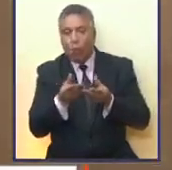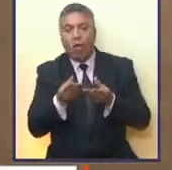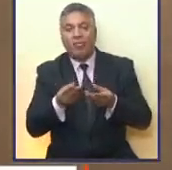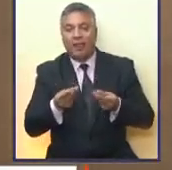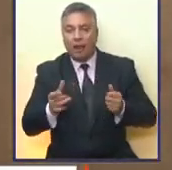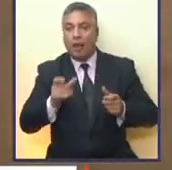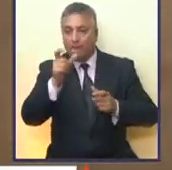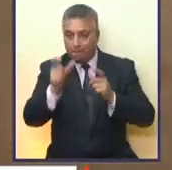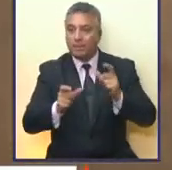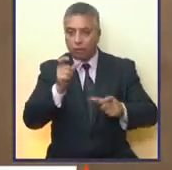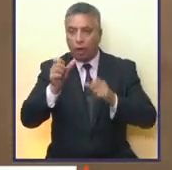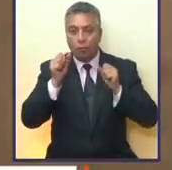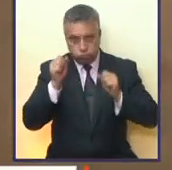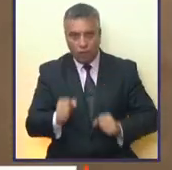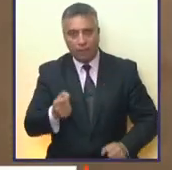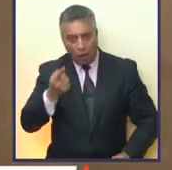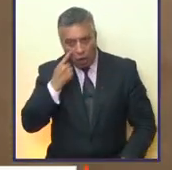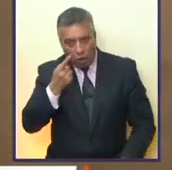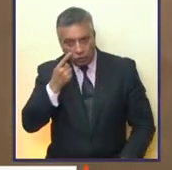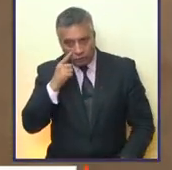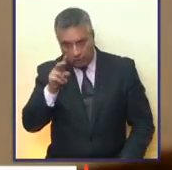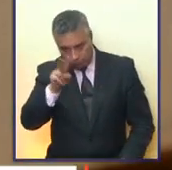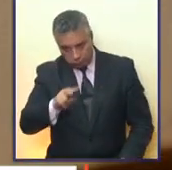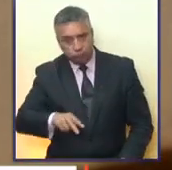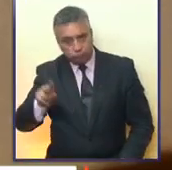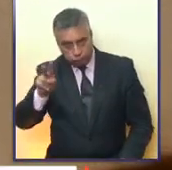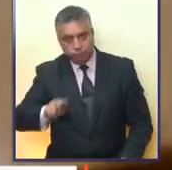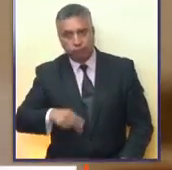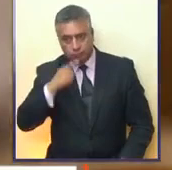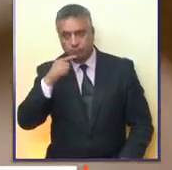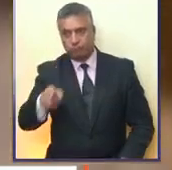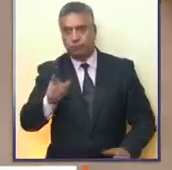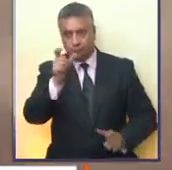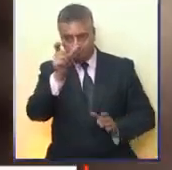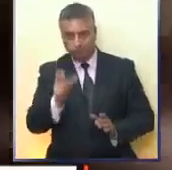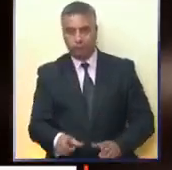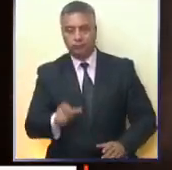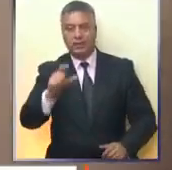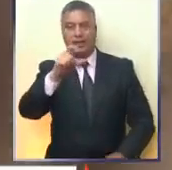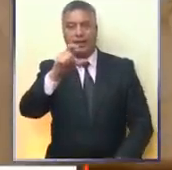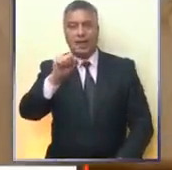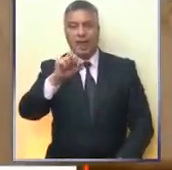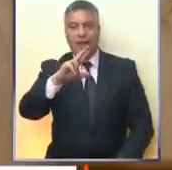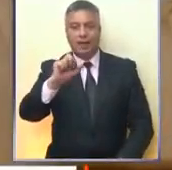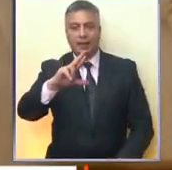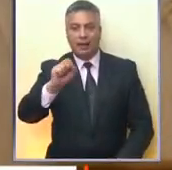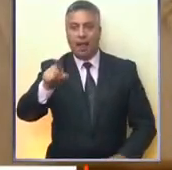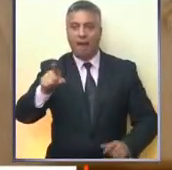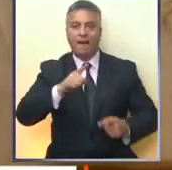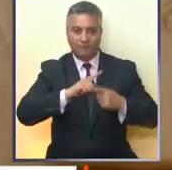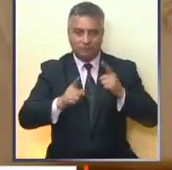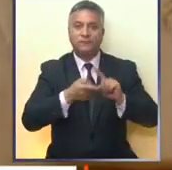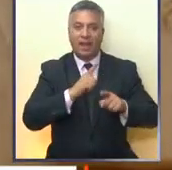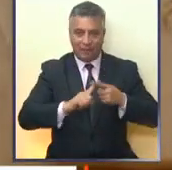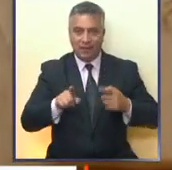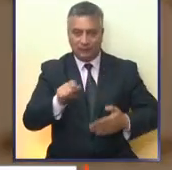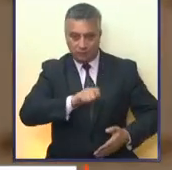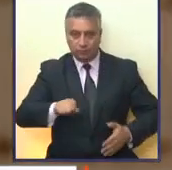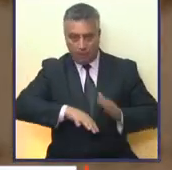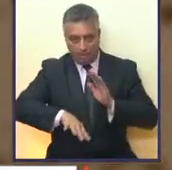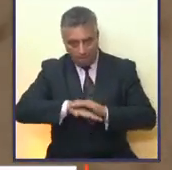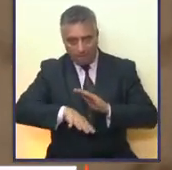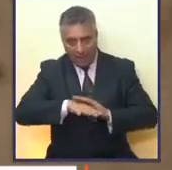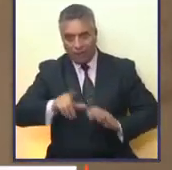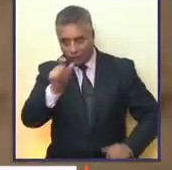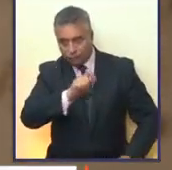puede en todo caso conocer las reflexiones y estrategias del brigadier general Carrera durante sus batallas, o saber de su puño y letra